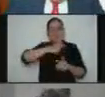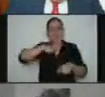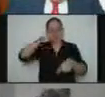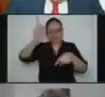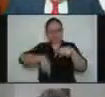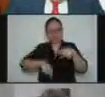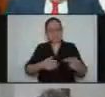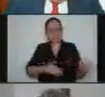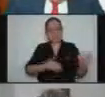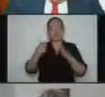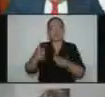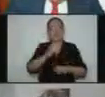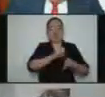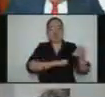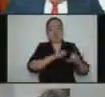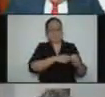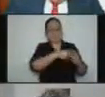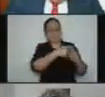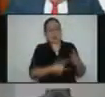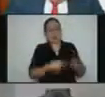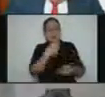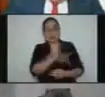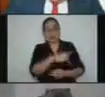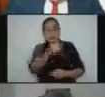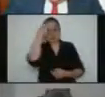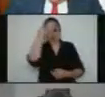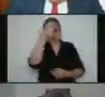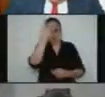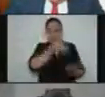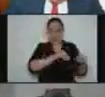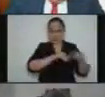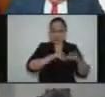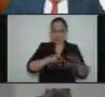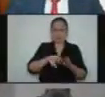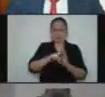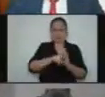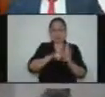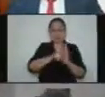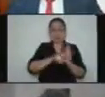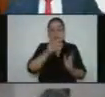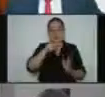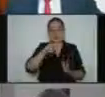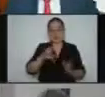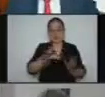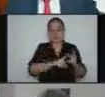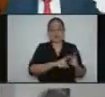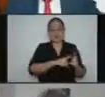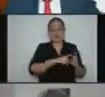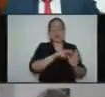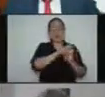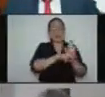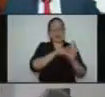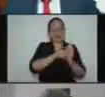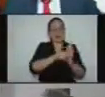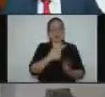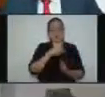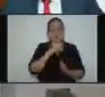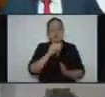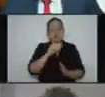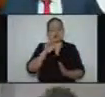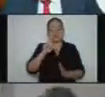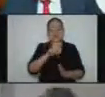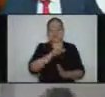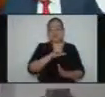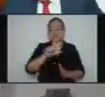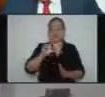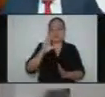Vincular a las empresas que tienen los derechos de transmisión, Netflix Inc. y Netflix Global LLC, para